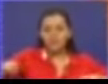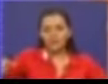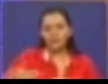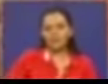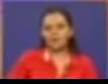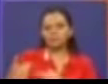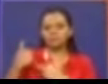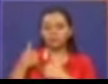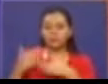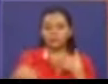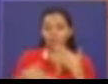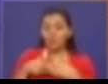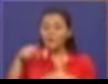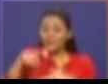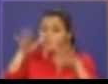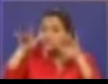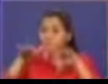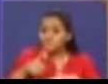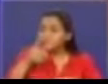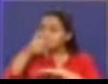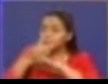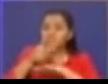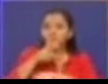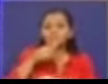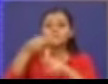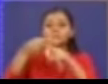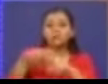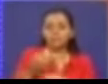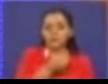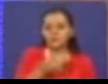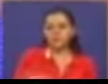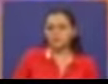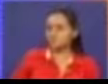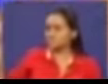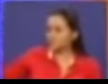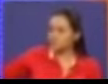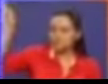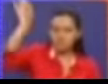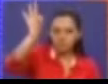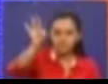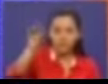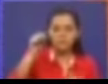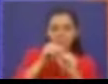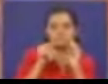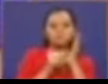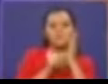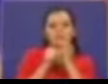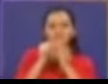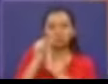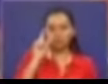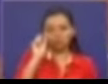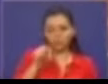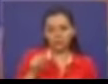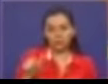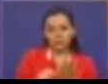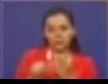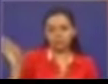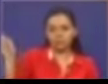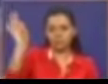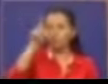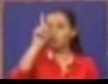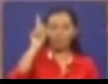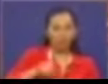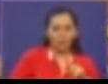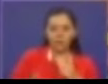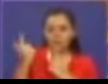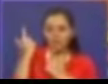Inteligencia, donde el secretario de Inteligencia es nombrado por el presidente de la República con grado de ministro de Estado y no puede ser miembro activo